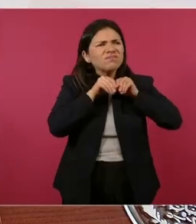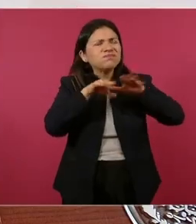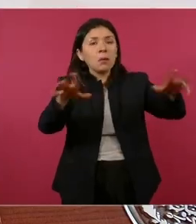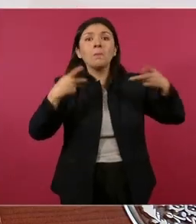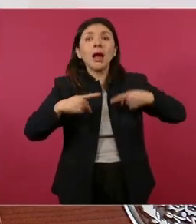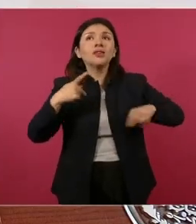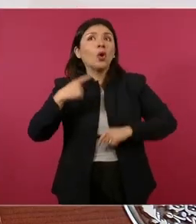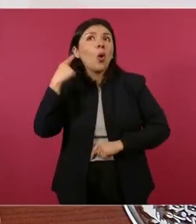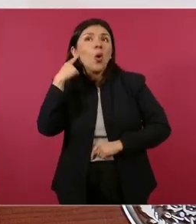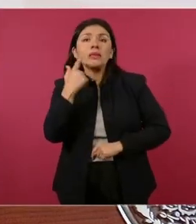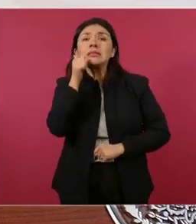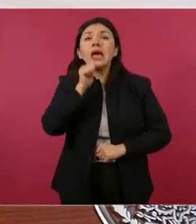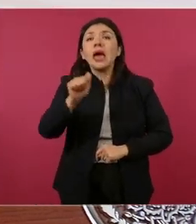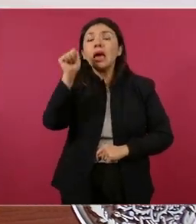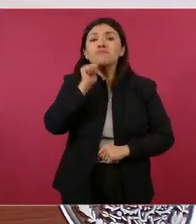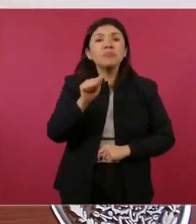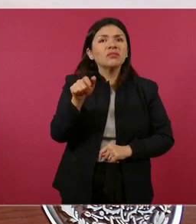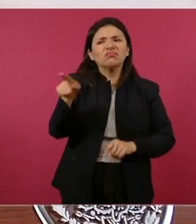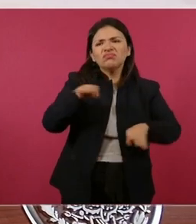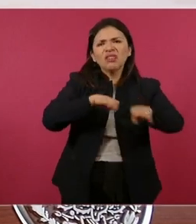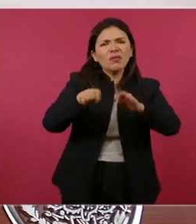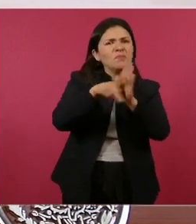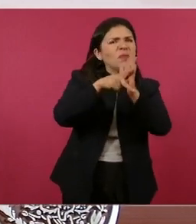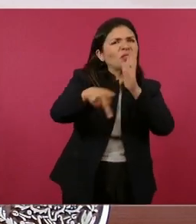y todo su periodismo